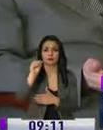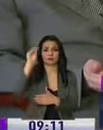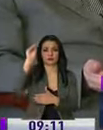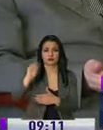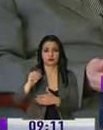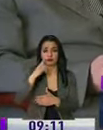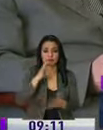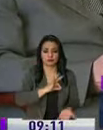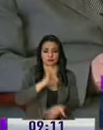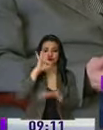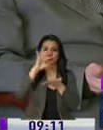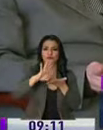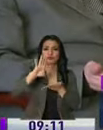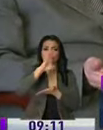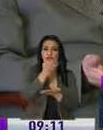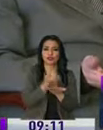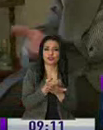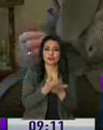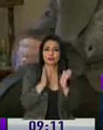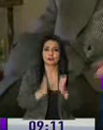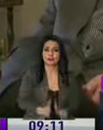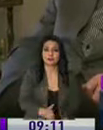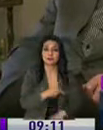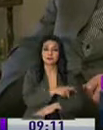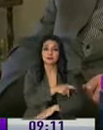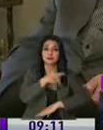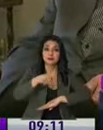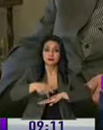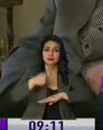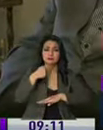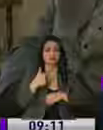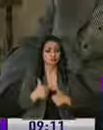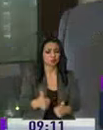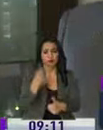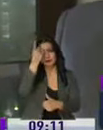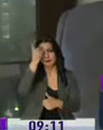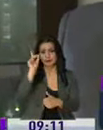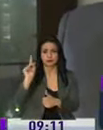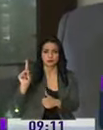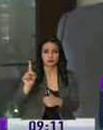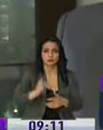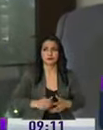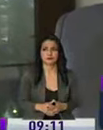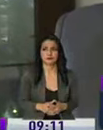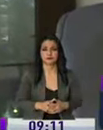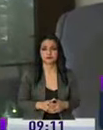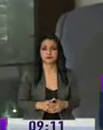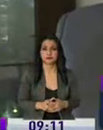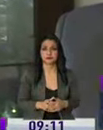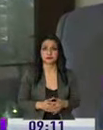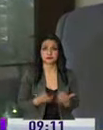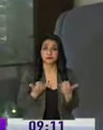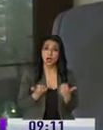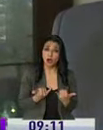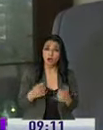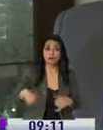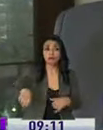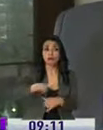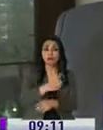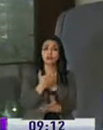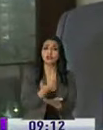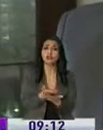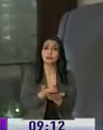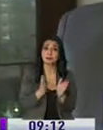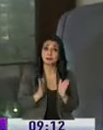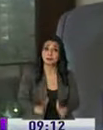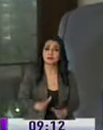en representación del Colegio de Economistas de Pichincha, señala que es acertada. Debemos nosotros estar muy tranquilos porque